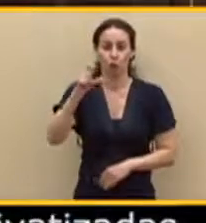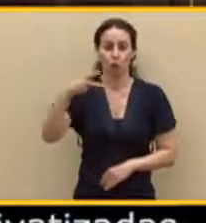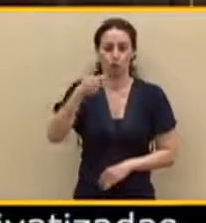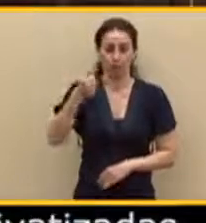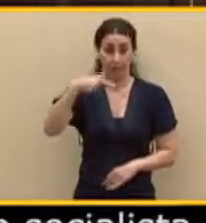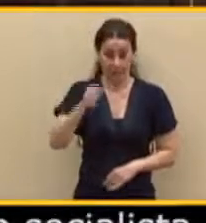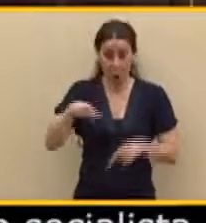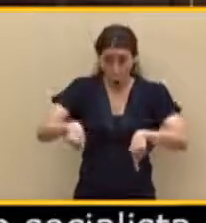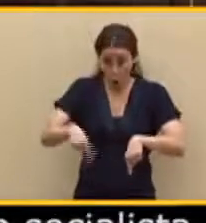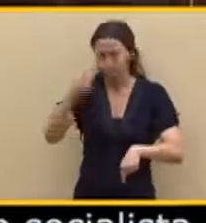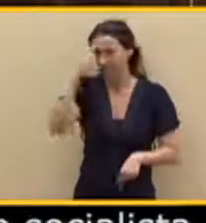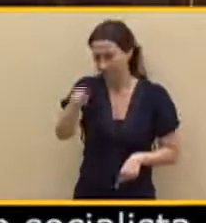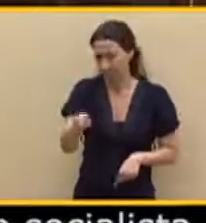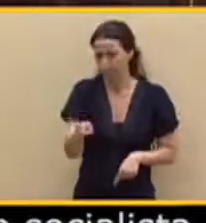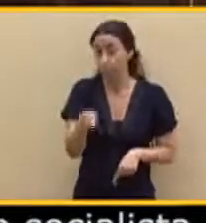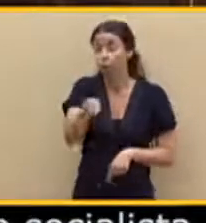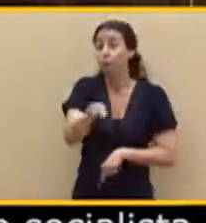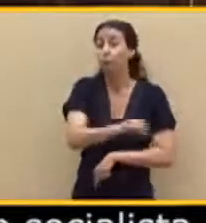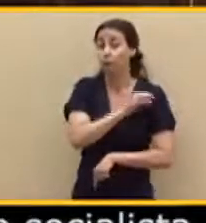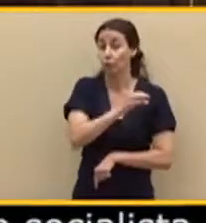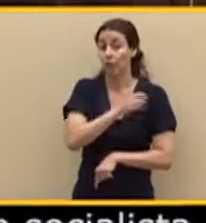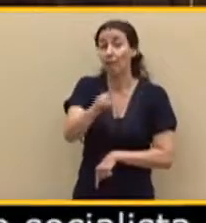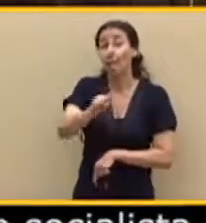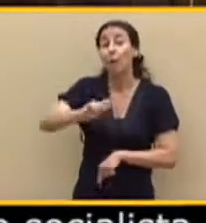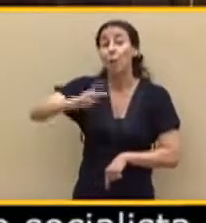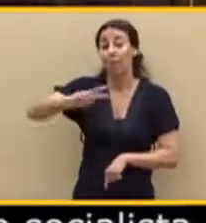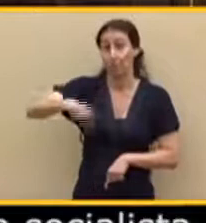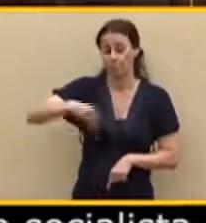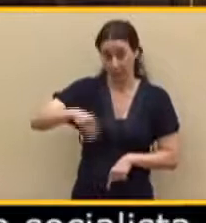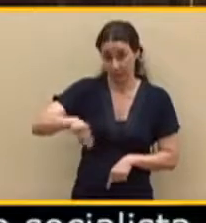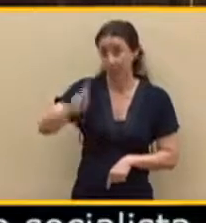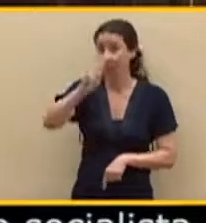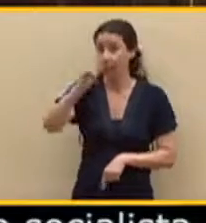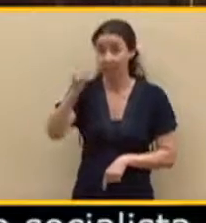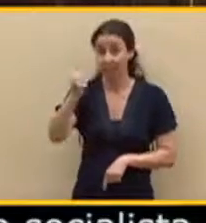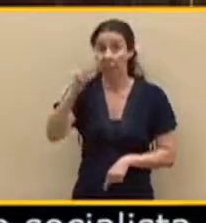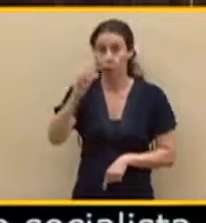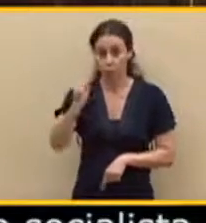Hoy sabemos, señorías, que cuando era vicepresidente, el señor Rato sacó de España